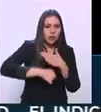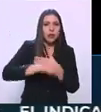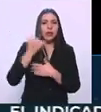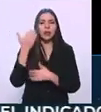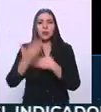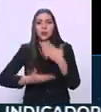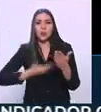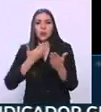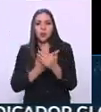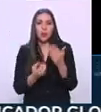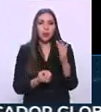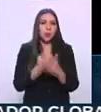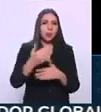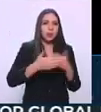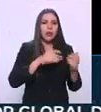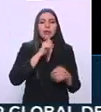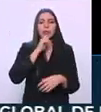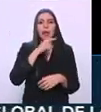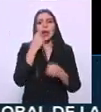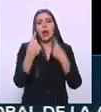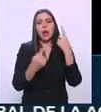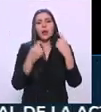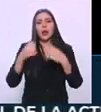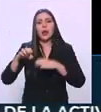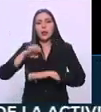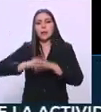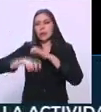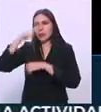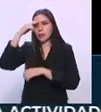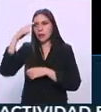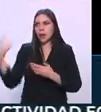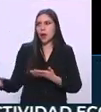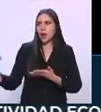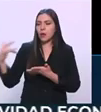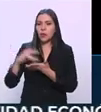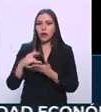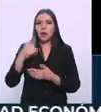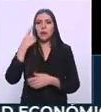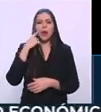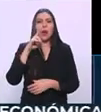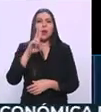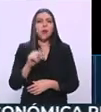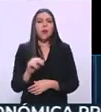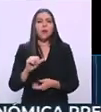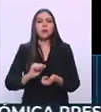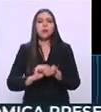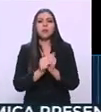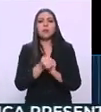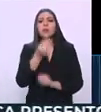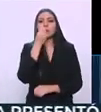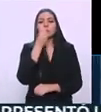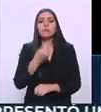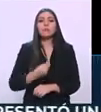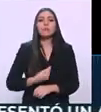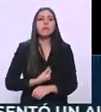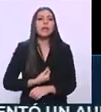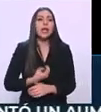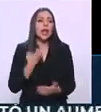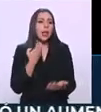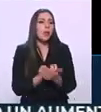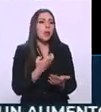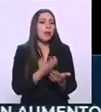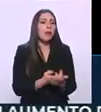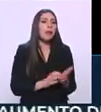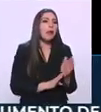seguramente involucrando también a empresas mexicanas, para que aquí no haya un sacrificio ni del desarrollo económico, ni